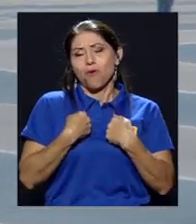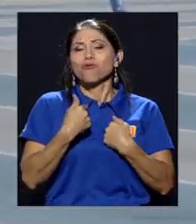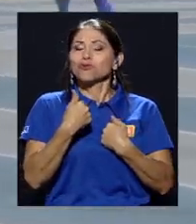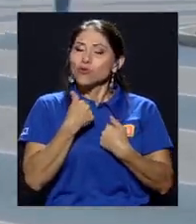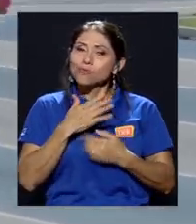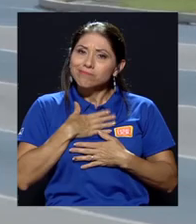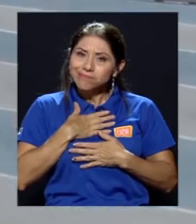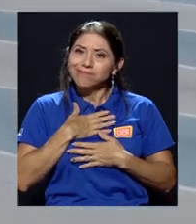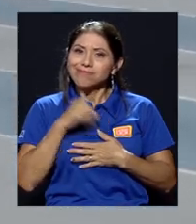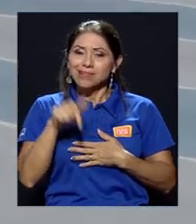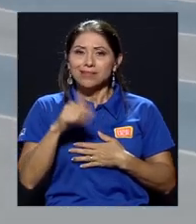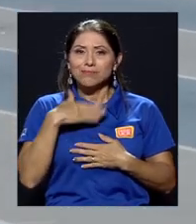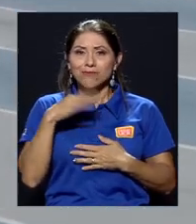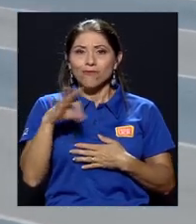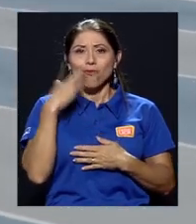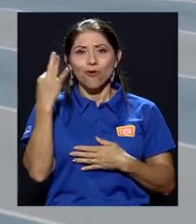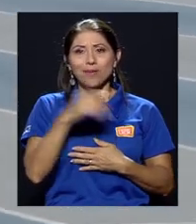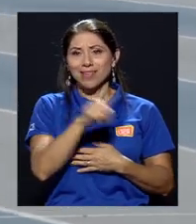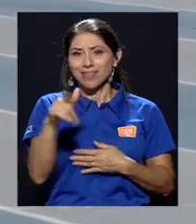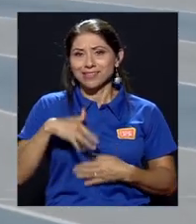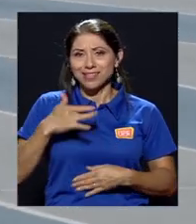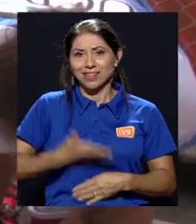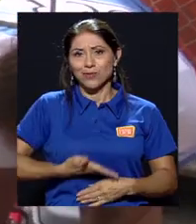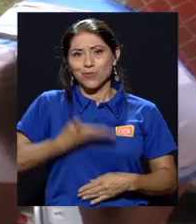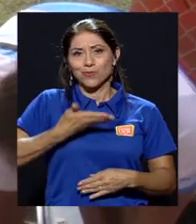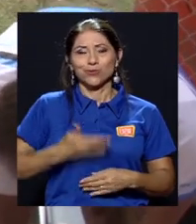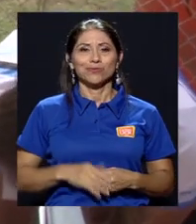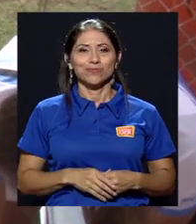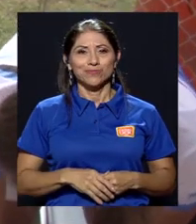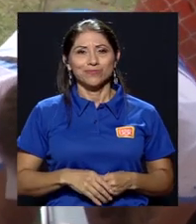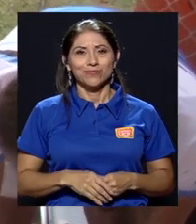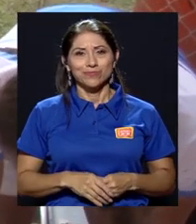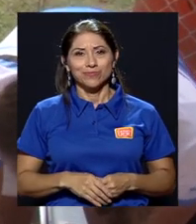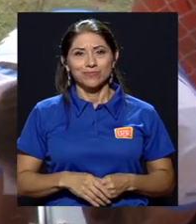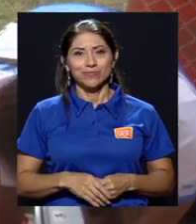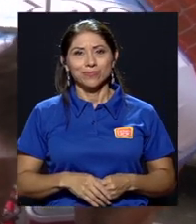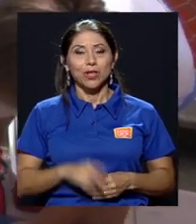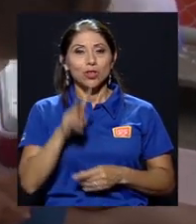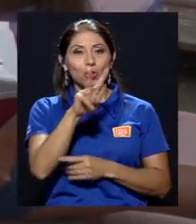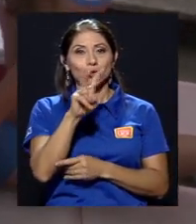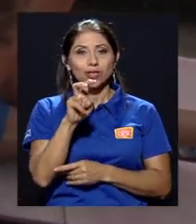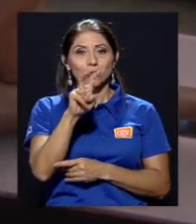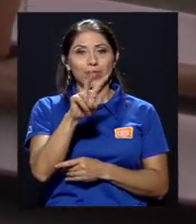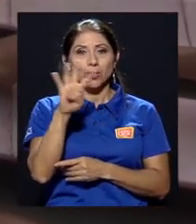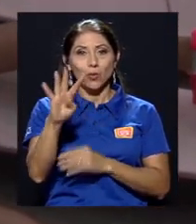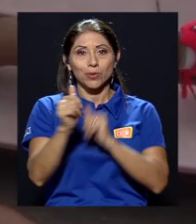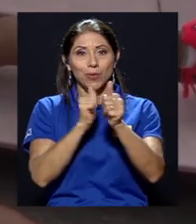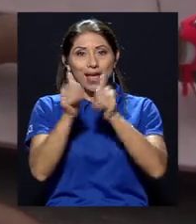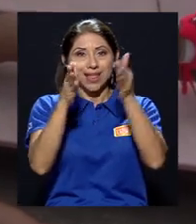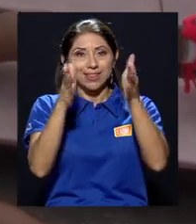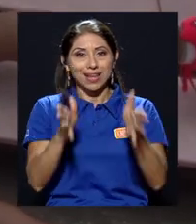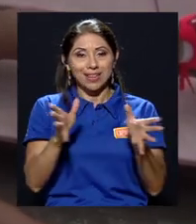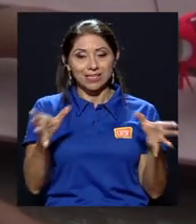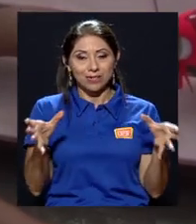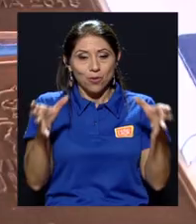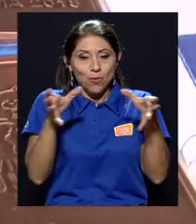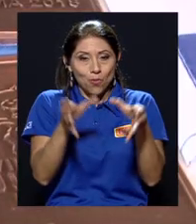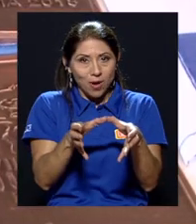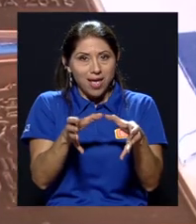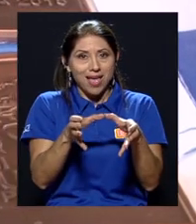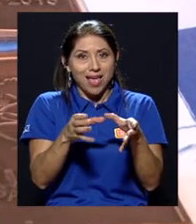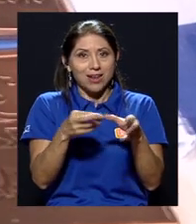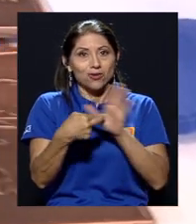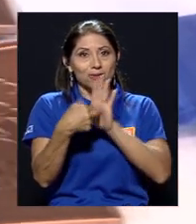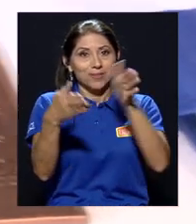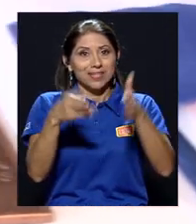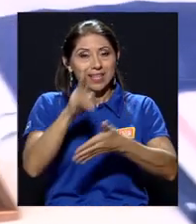eso y esta es mi forma de hacerlos orgullosos. Los 224 atletas que conformaron la delegación celeste obtuvieron un